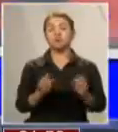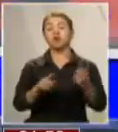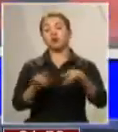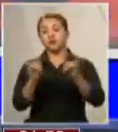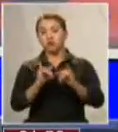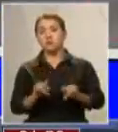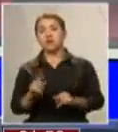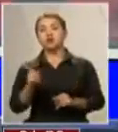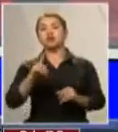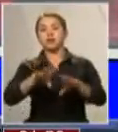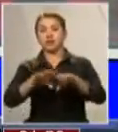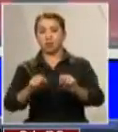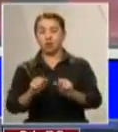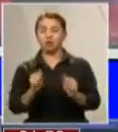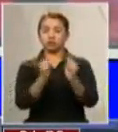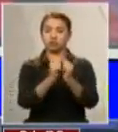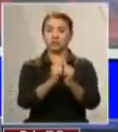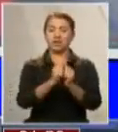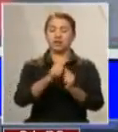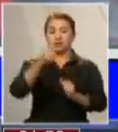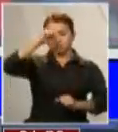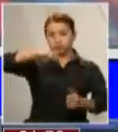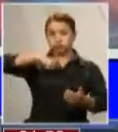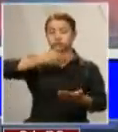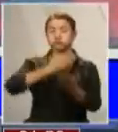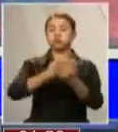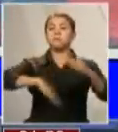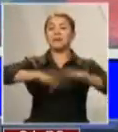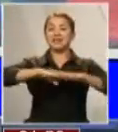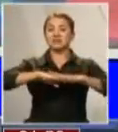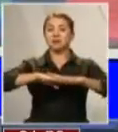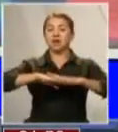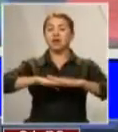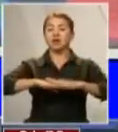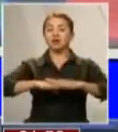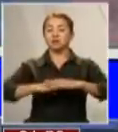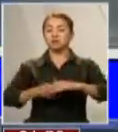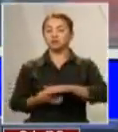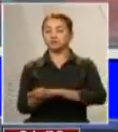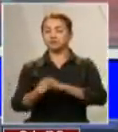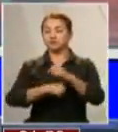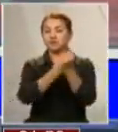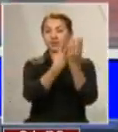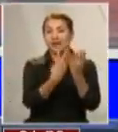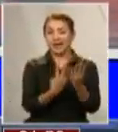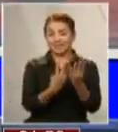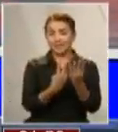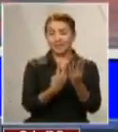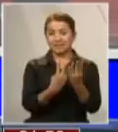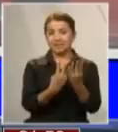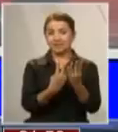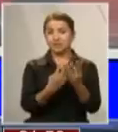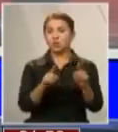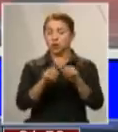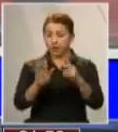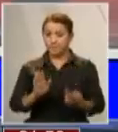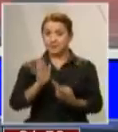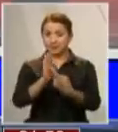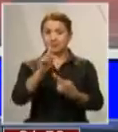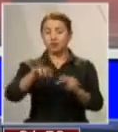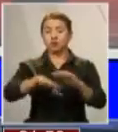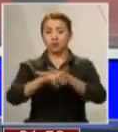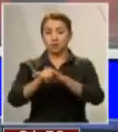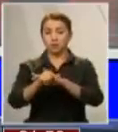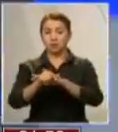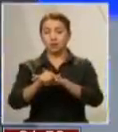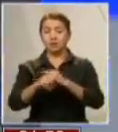No estar de acuerdo con que la pena máxima para los delitos de cuello y corbata sea la cárcel, ¿sería ser representante de los